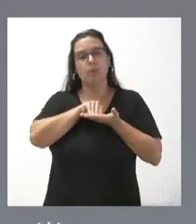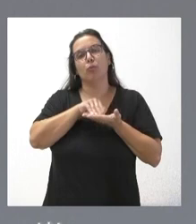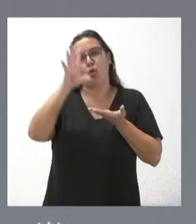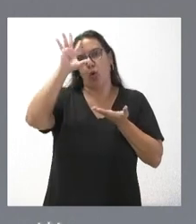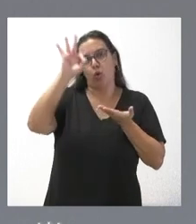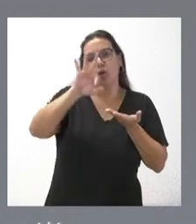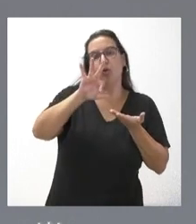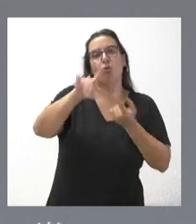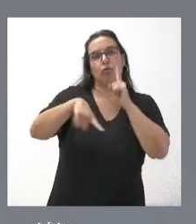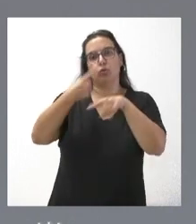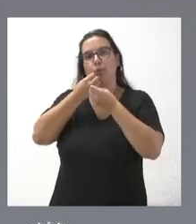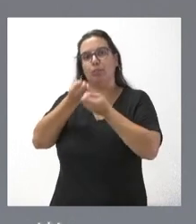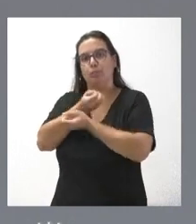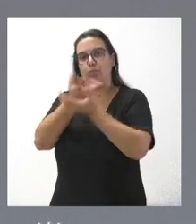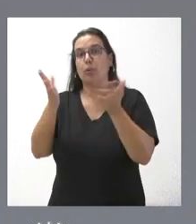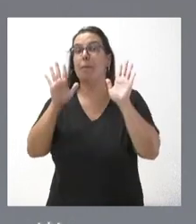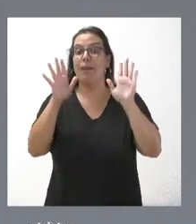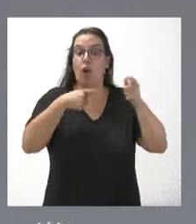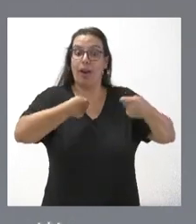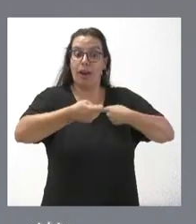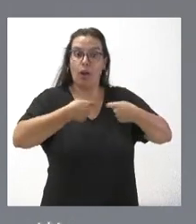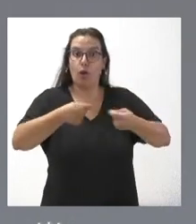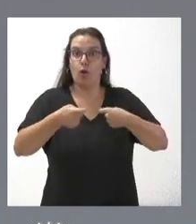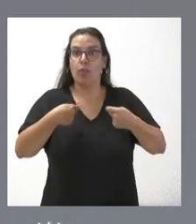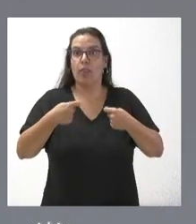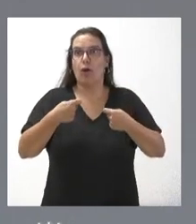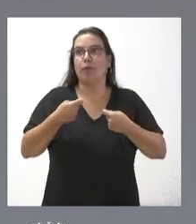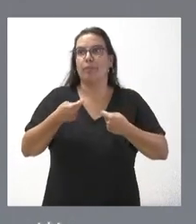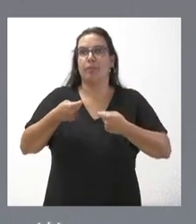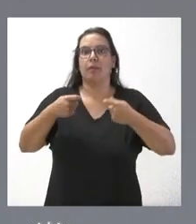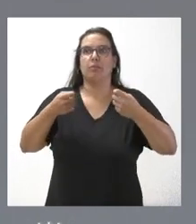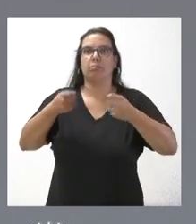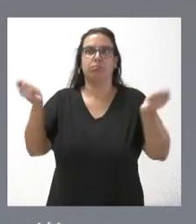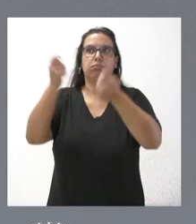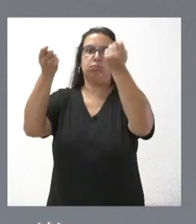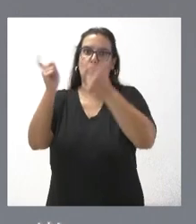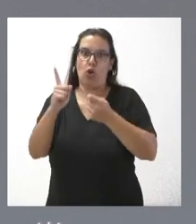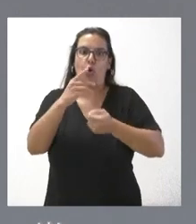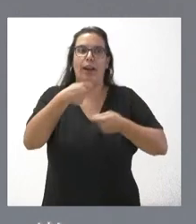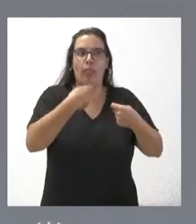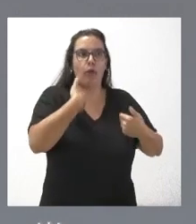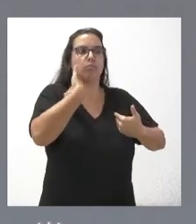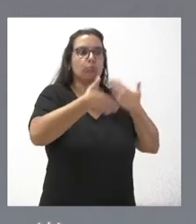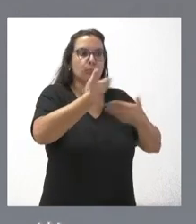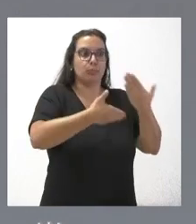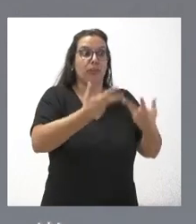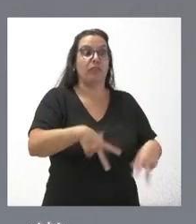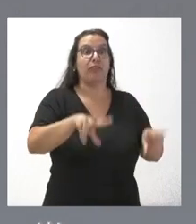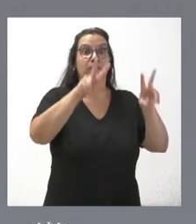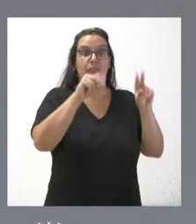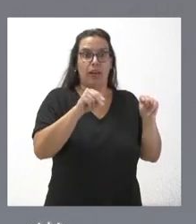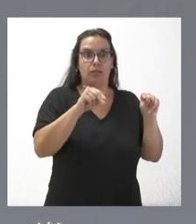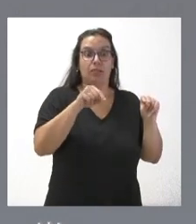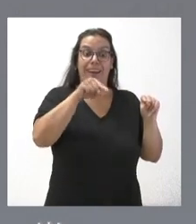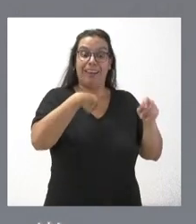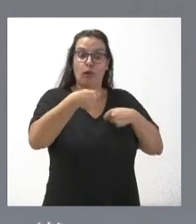las comunicaremos, pero las negociaciones no se retransmiten, las negociaciones se hacen, y se hacen con toda franqueza,